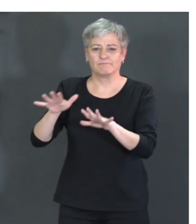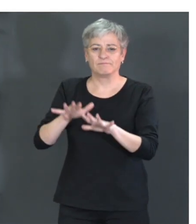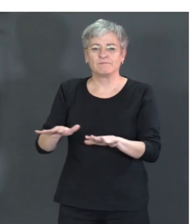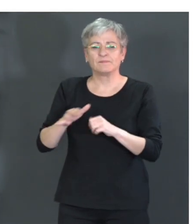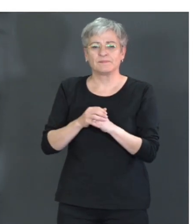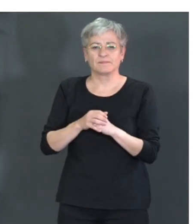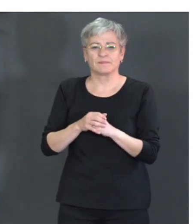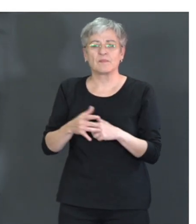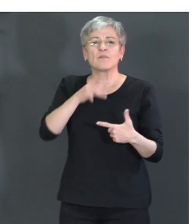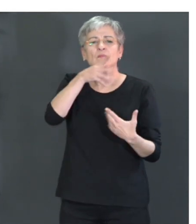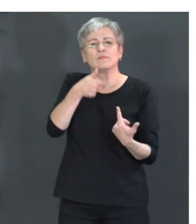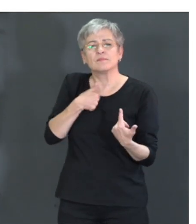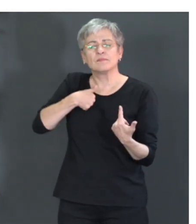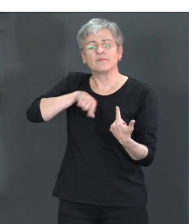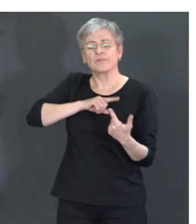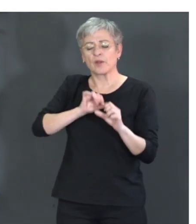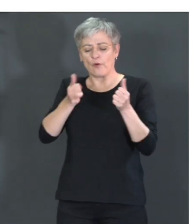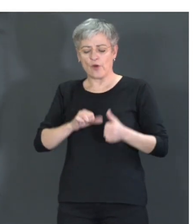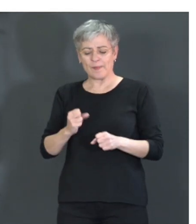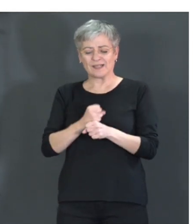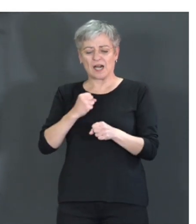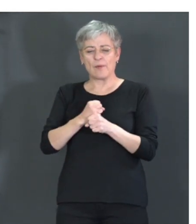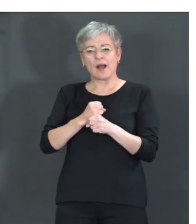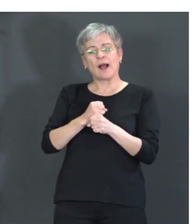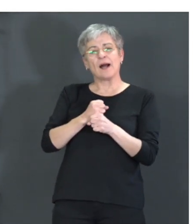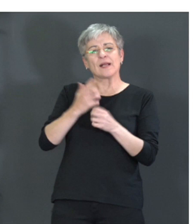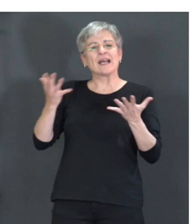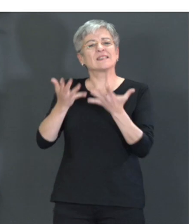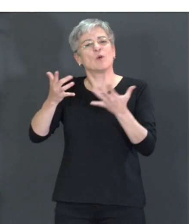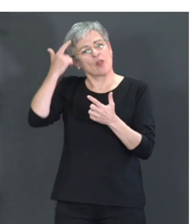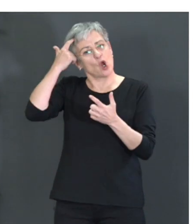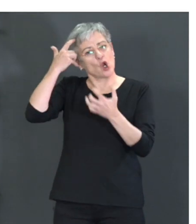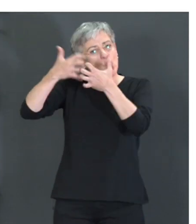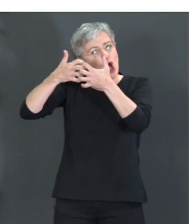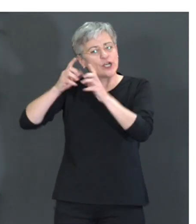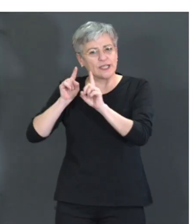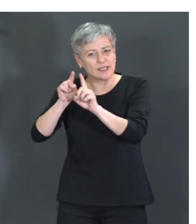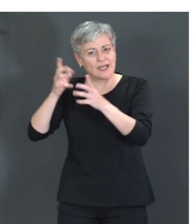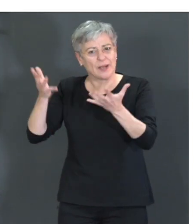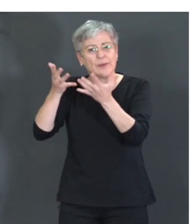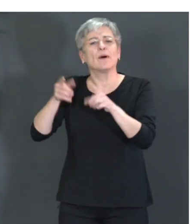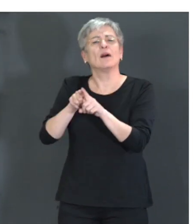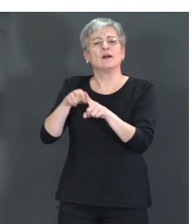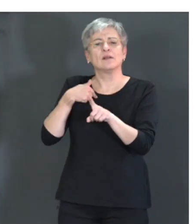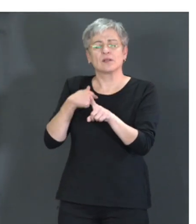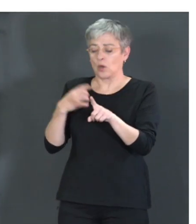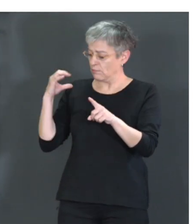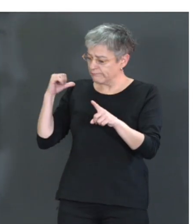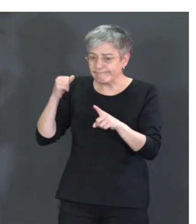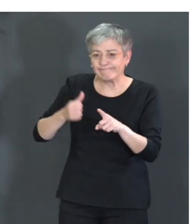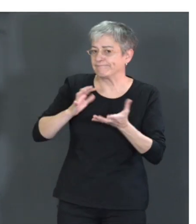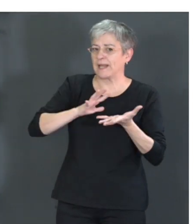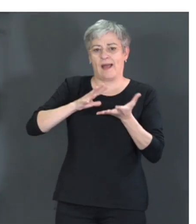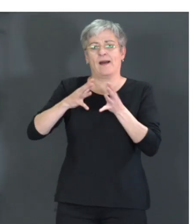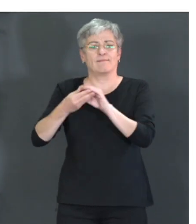caso, la forma de trabajar la estimulación cognitiva ha ido evolucionando en los últimos, con el tiempo, ¿de acuerdo?